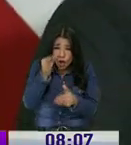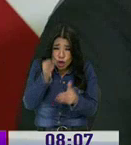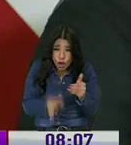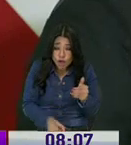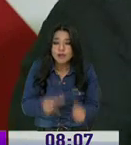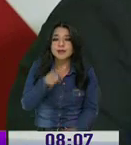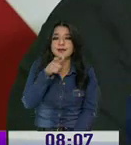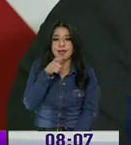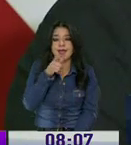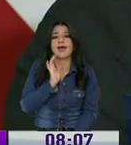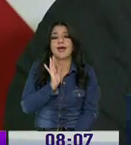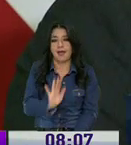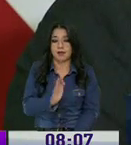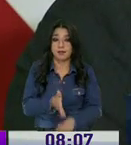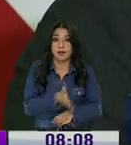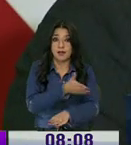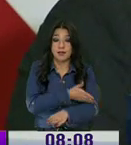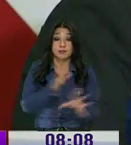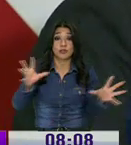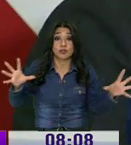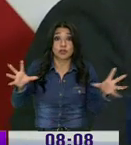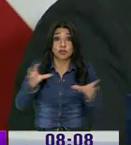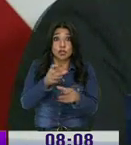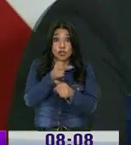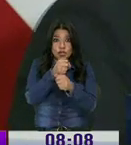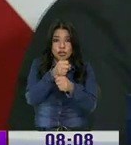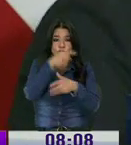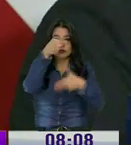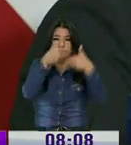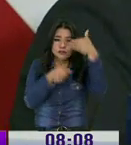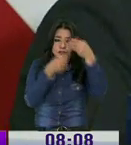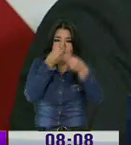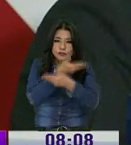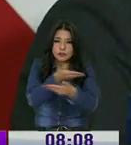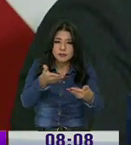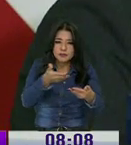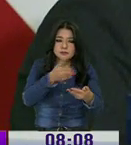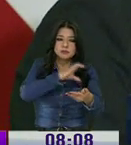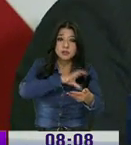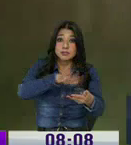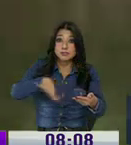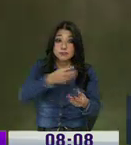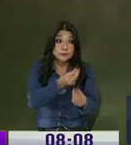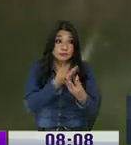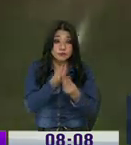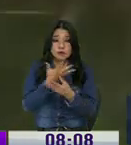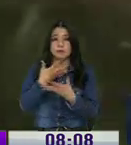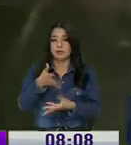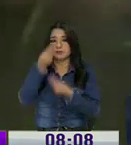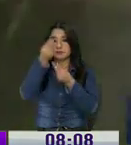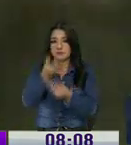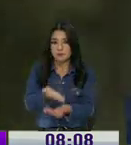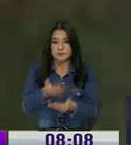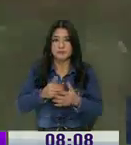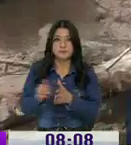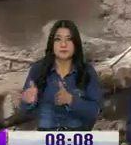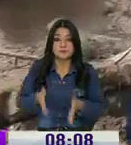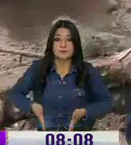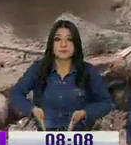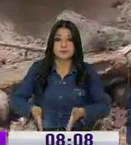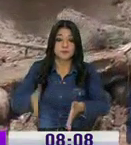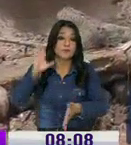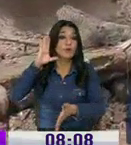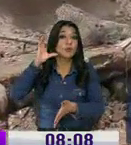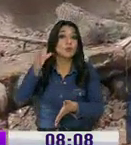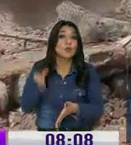daremos una vez que tengamos el consolidado de todas las de los gobiernos autónomos descentralizados. ¿Qué es lo que pasó en la vía Cuenca-Molleturo